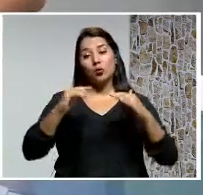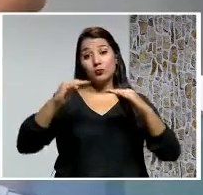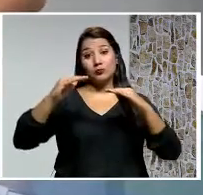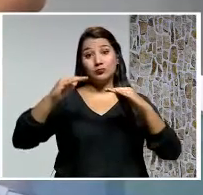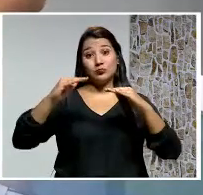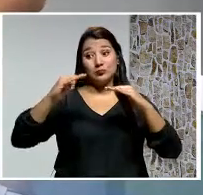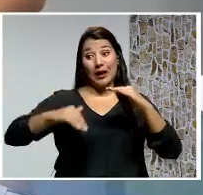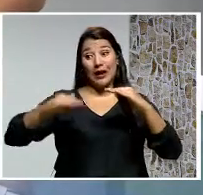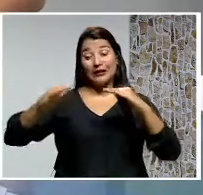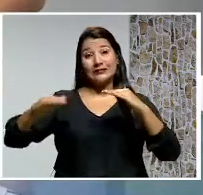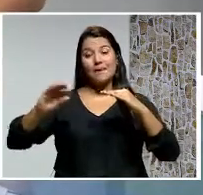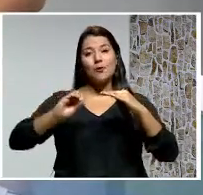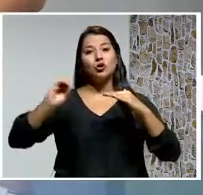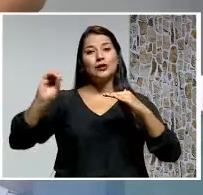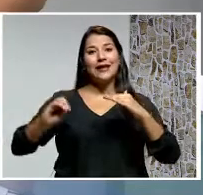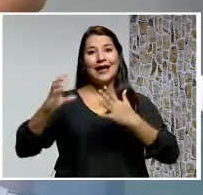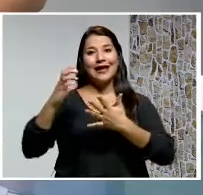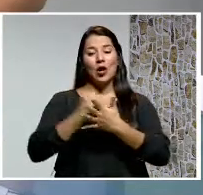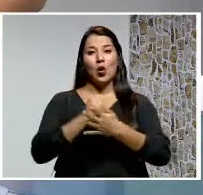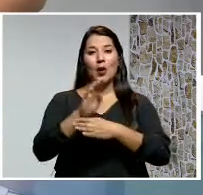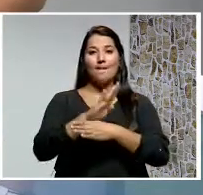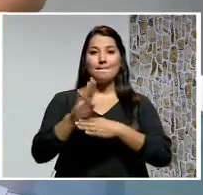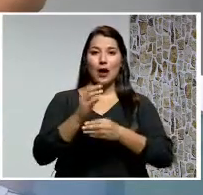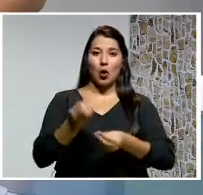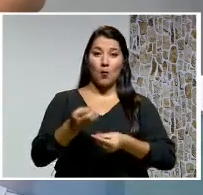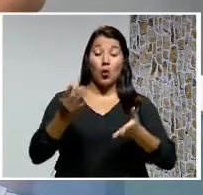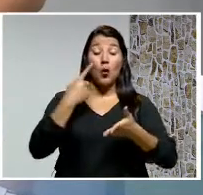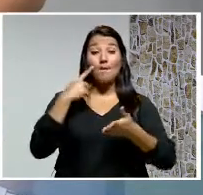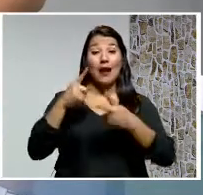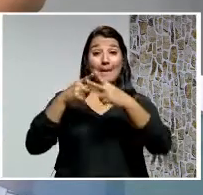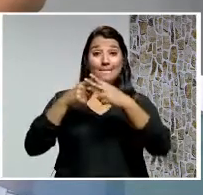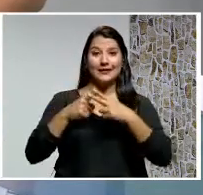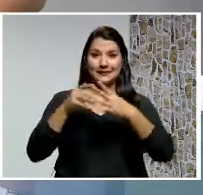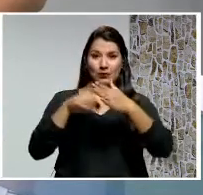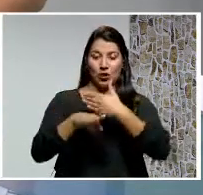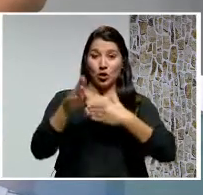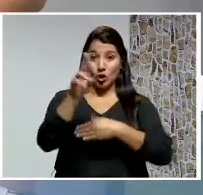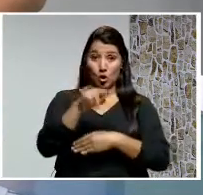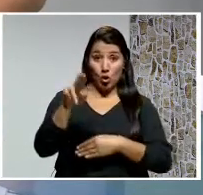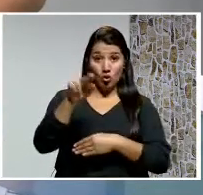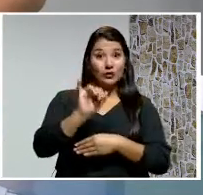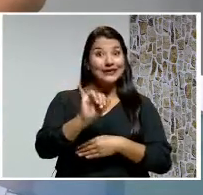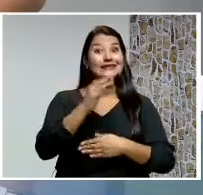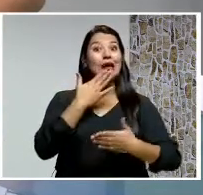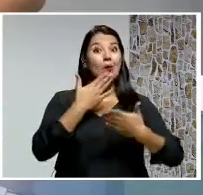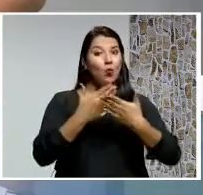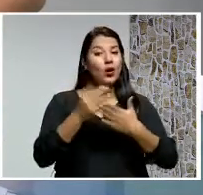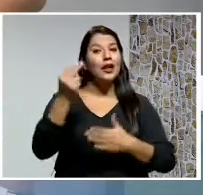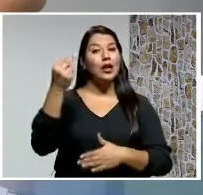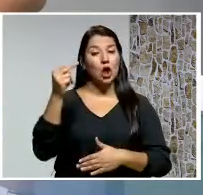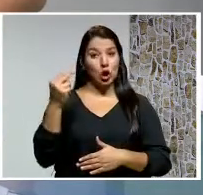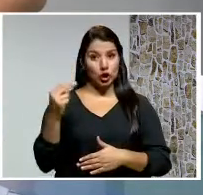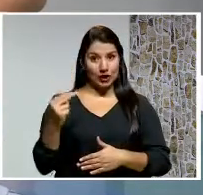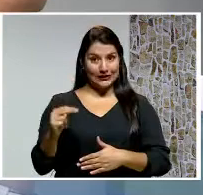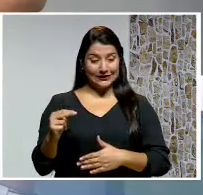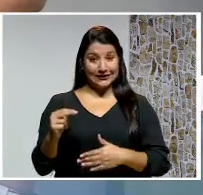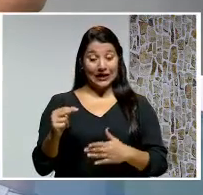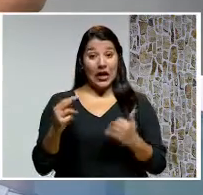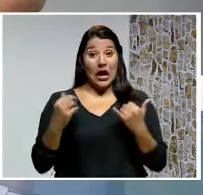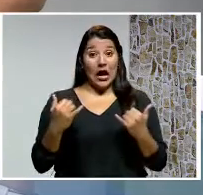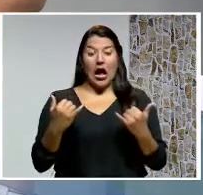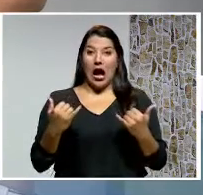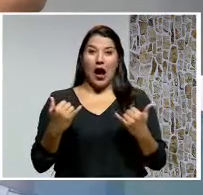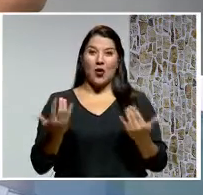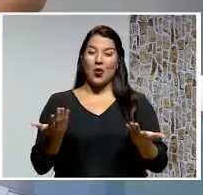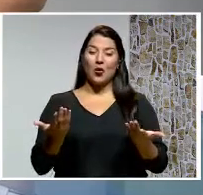cobran los bancos públicos para sus créditos en colones. Esta es una muy buena noticia en una época en donde